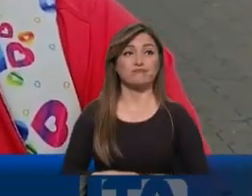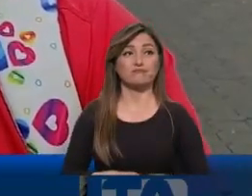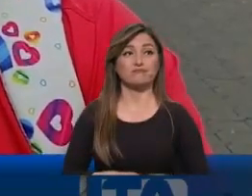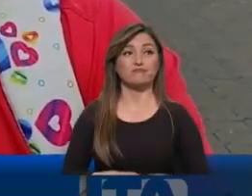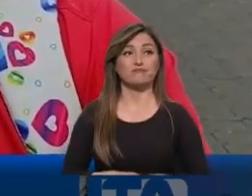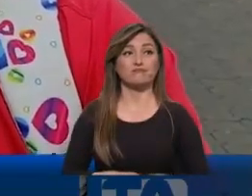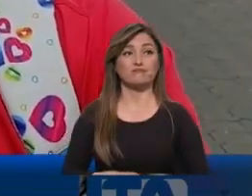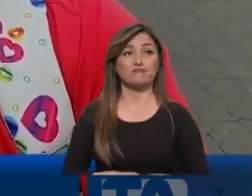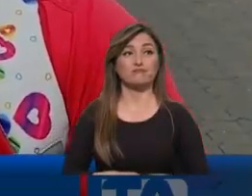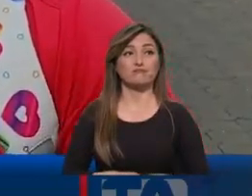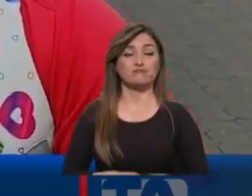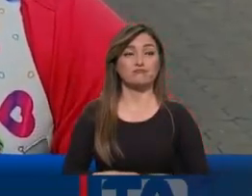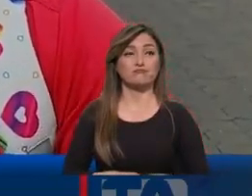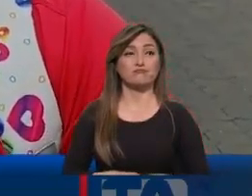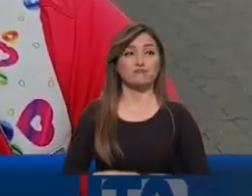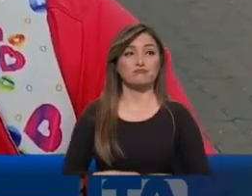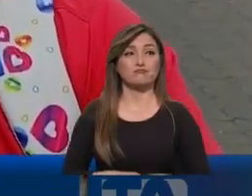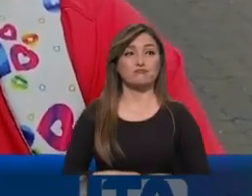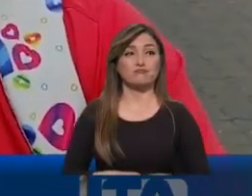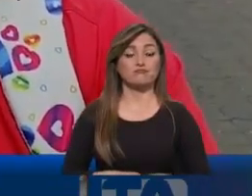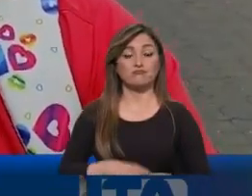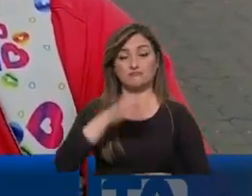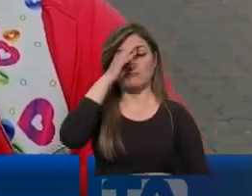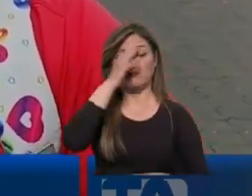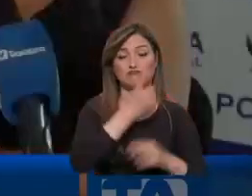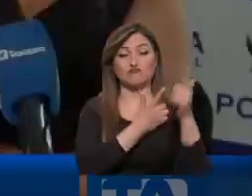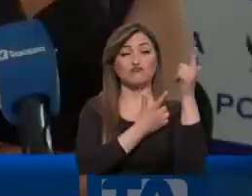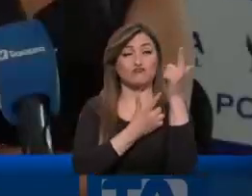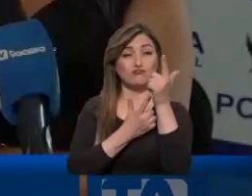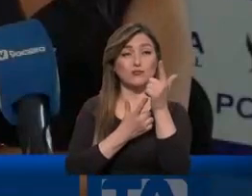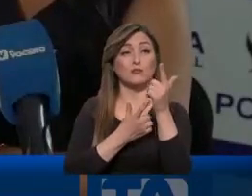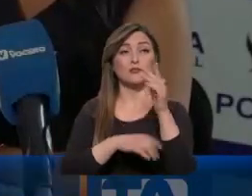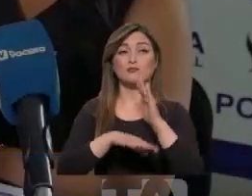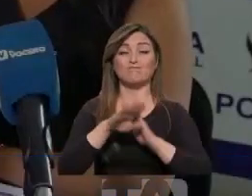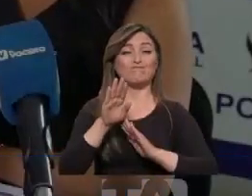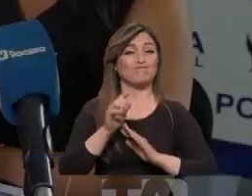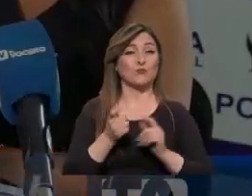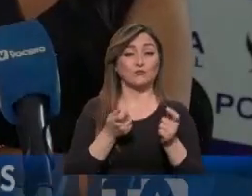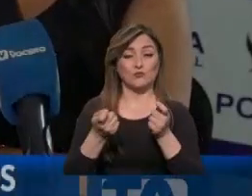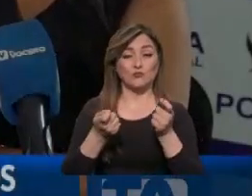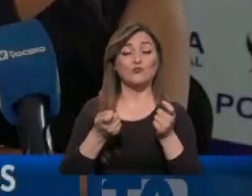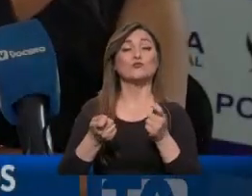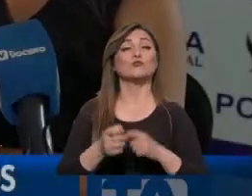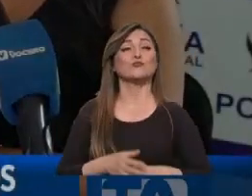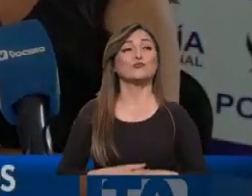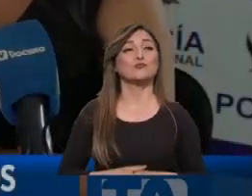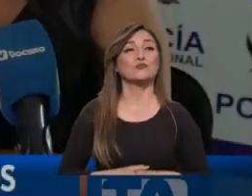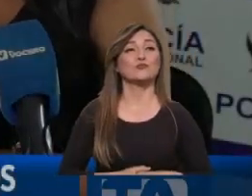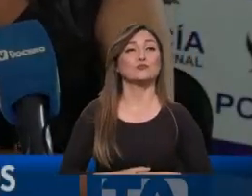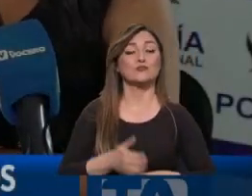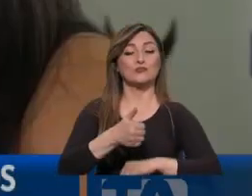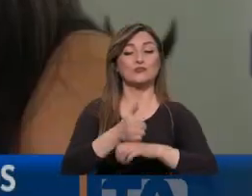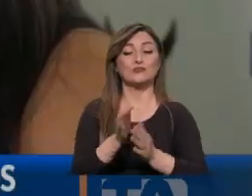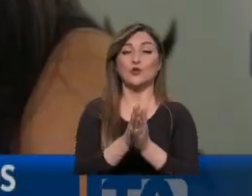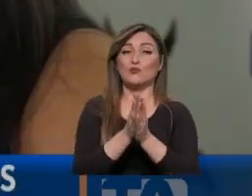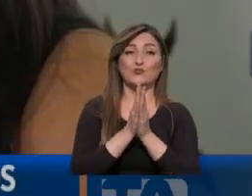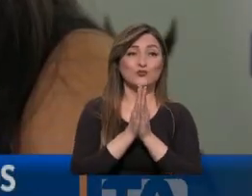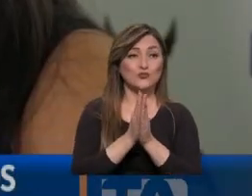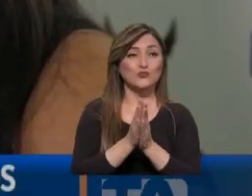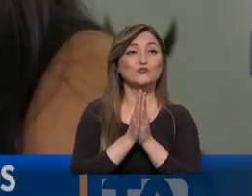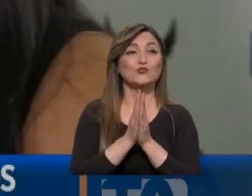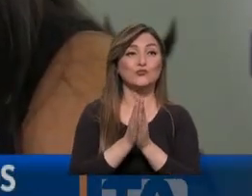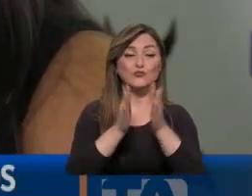Hay que hacerlo hasta que, si es que caigan los militares, que sea mucho mejor. Justamente ese pedido es el que las autoridades tomaron